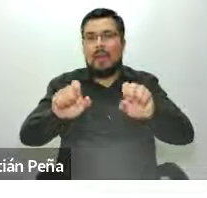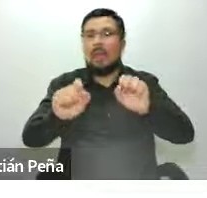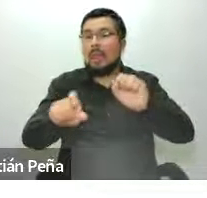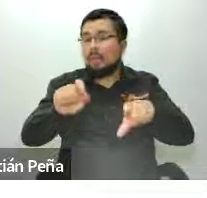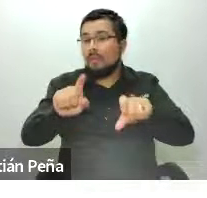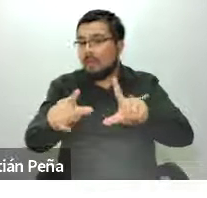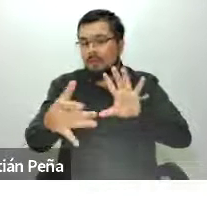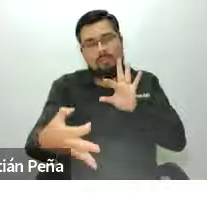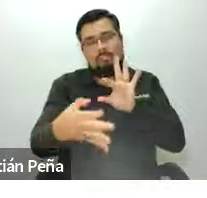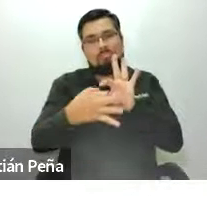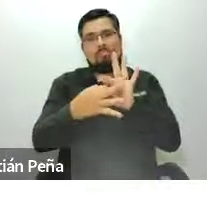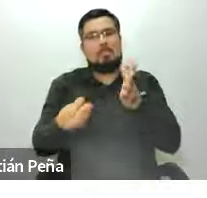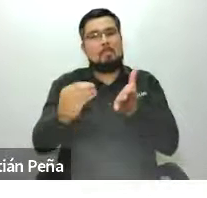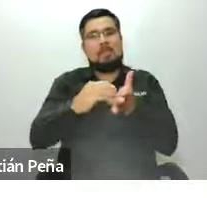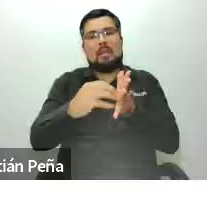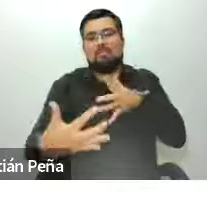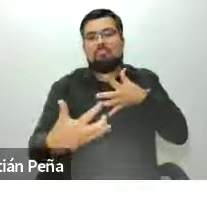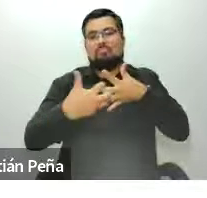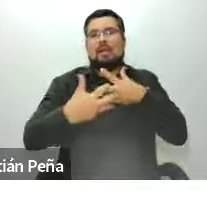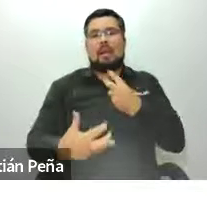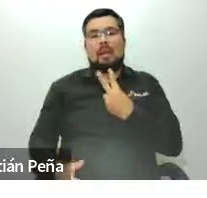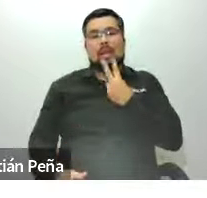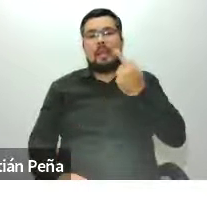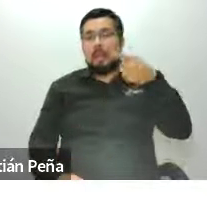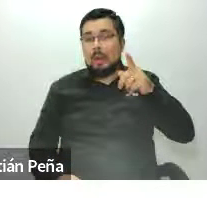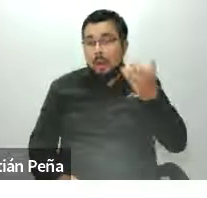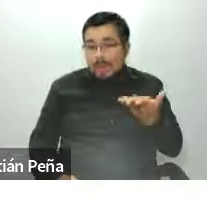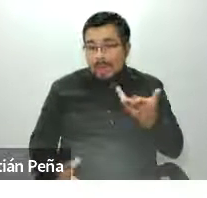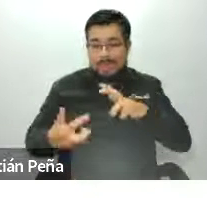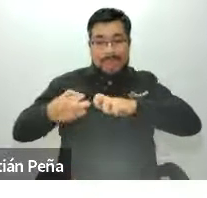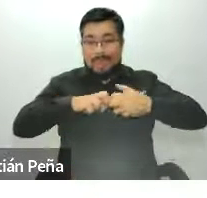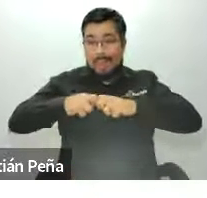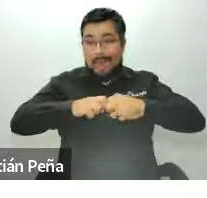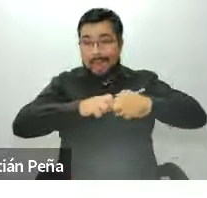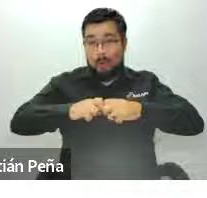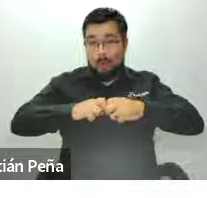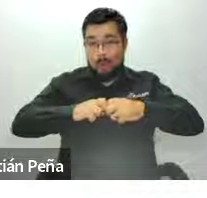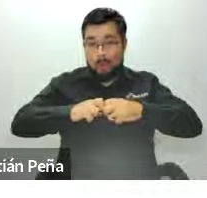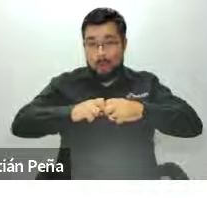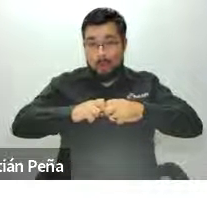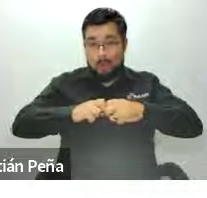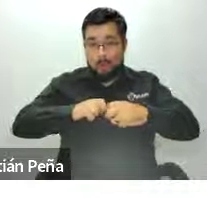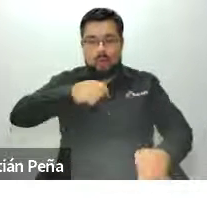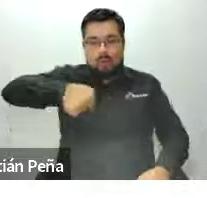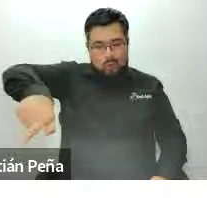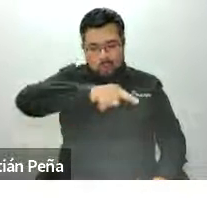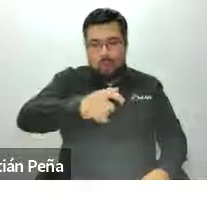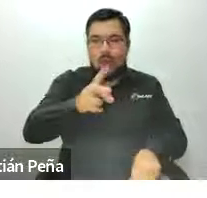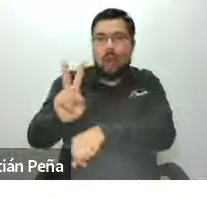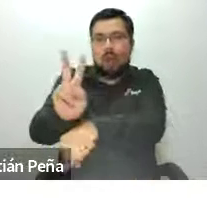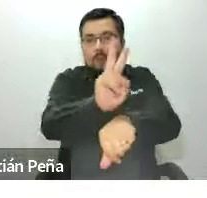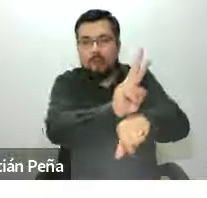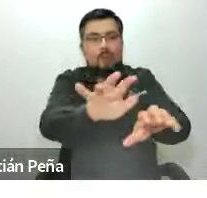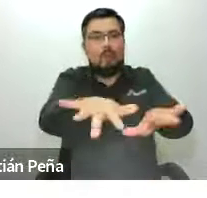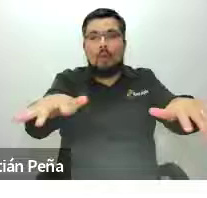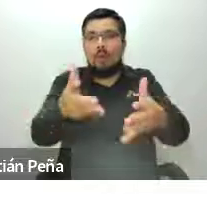vida. Pero precisamente en ese diálogo, en ese debate, cuando nosotros le decíamos a nuestros colegas, los didactas, les decíamos esto: